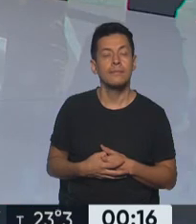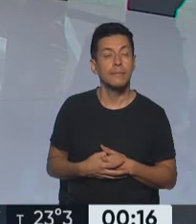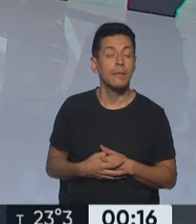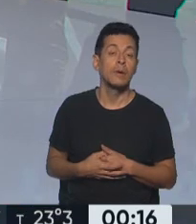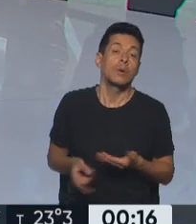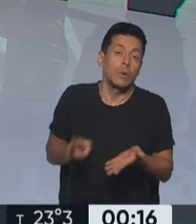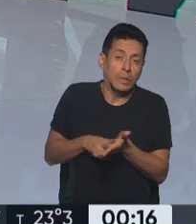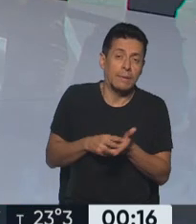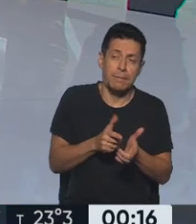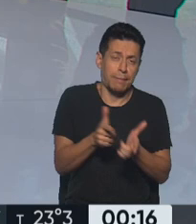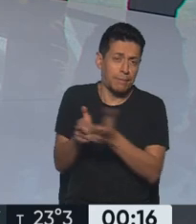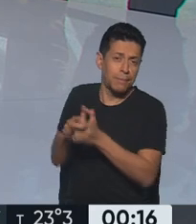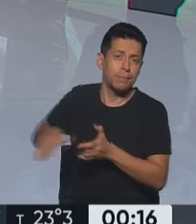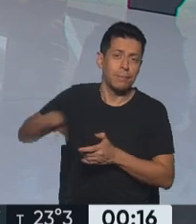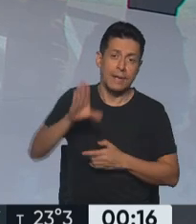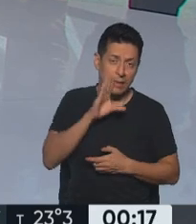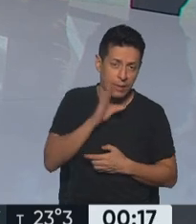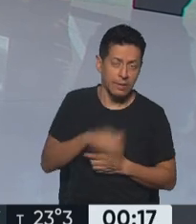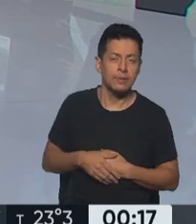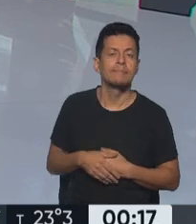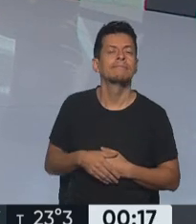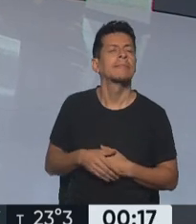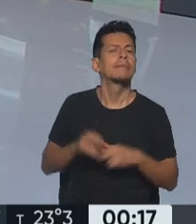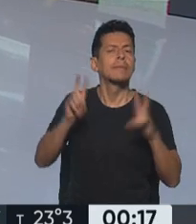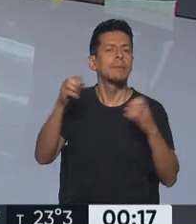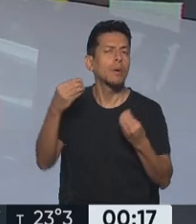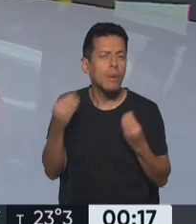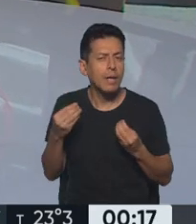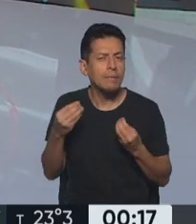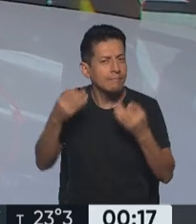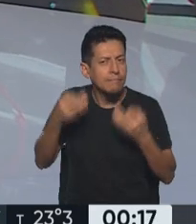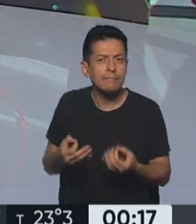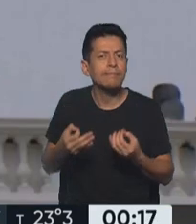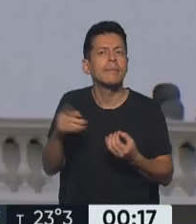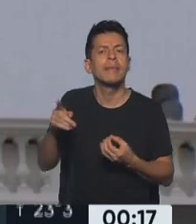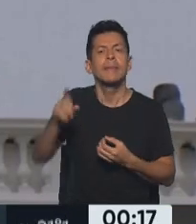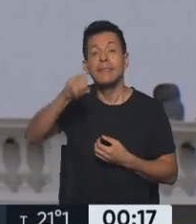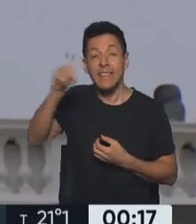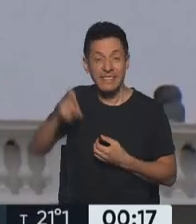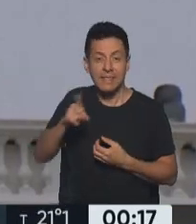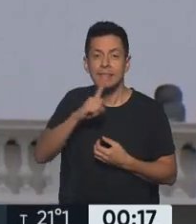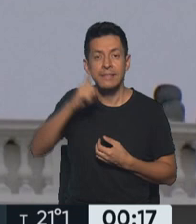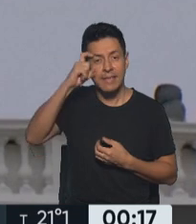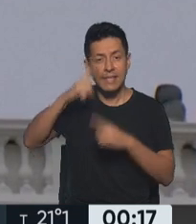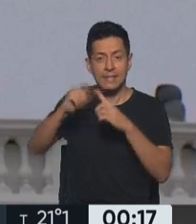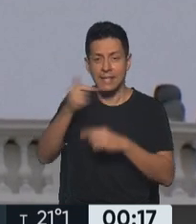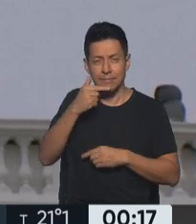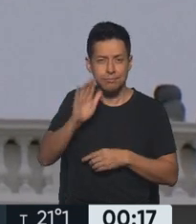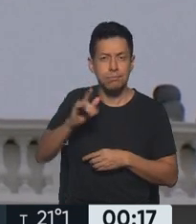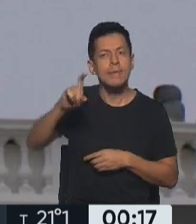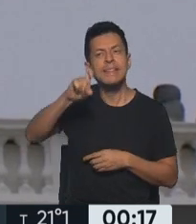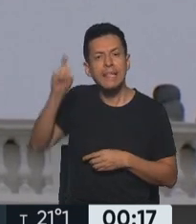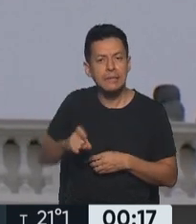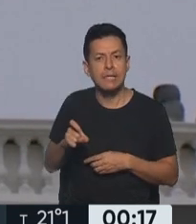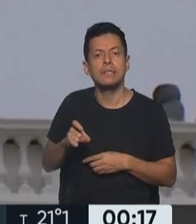de una nueva masacre en Estados Unidos. Ahora estamos hablando más precisamente de Texas, donde hubo un